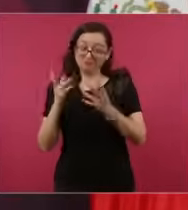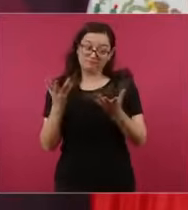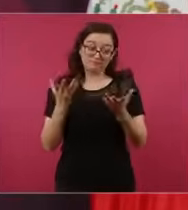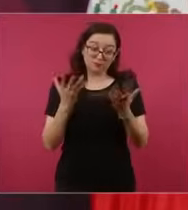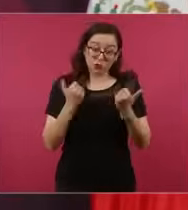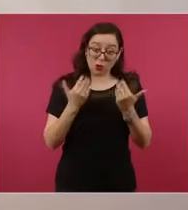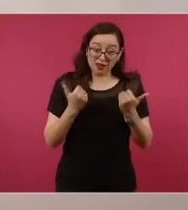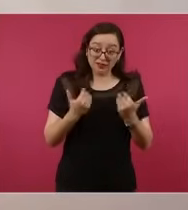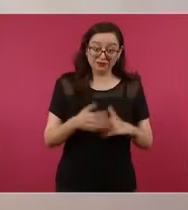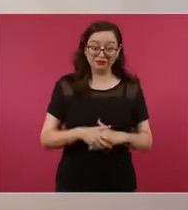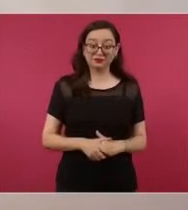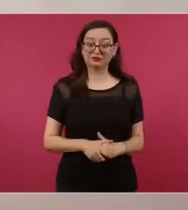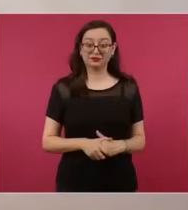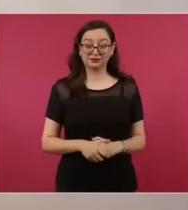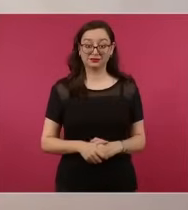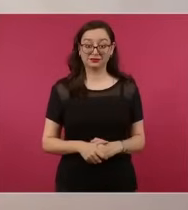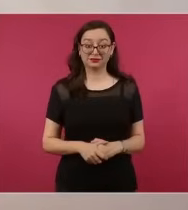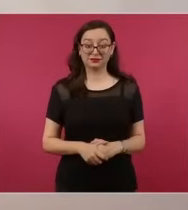Entonces,